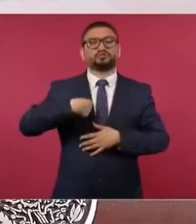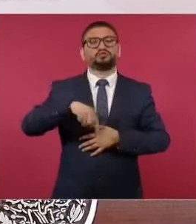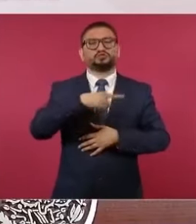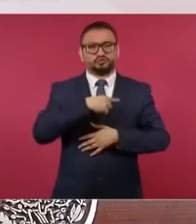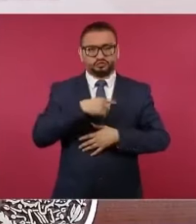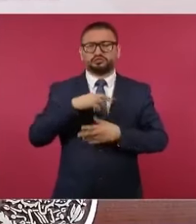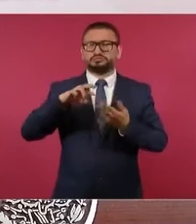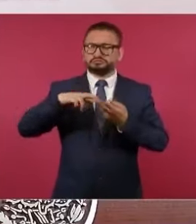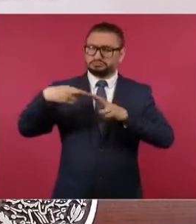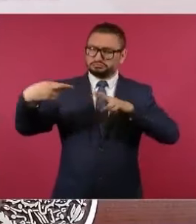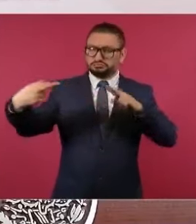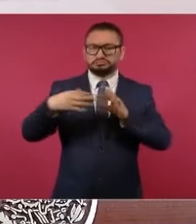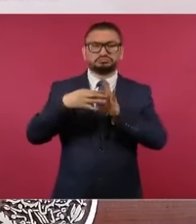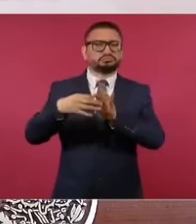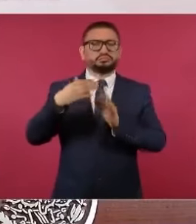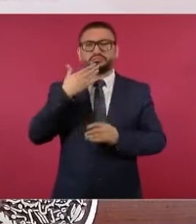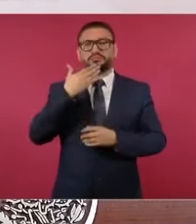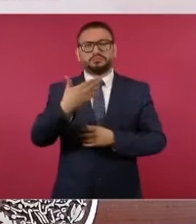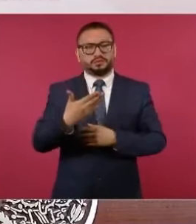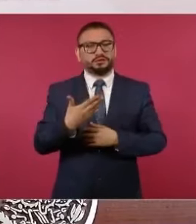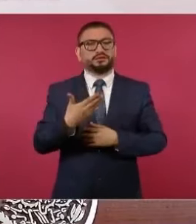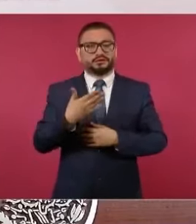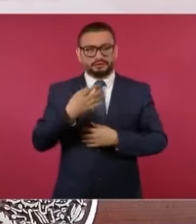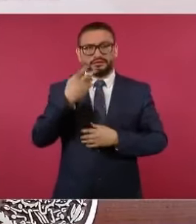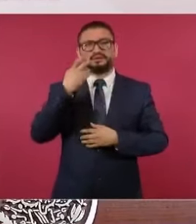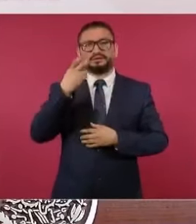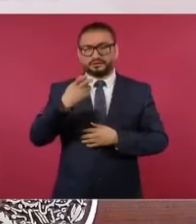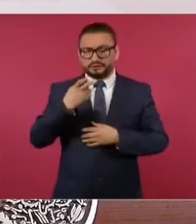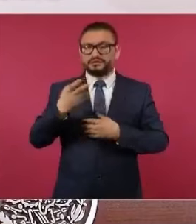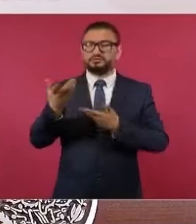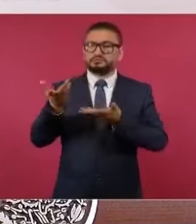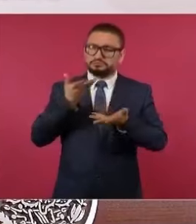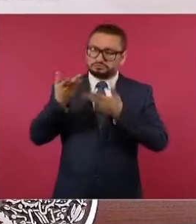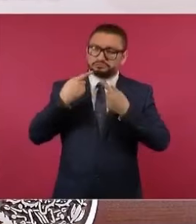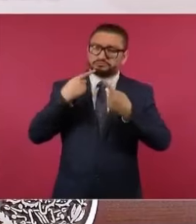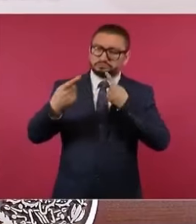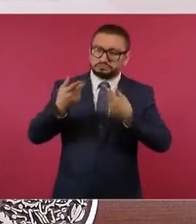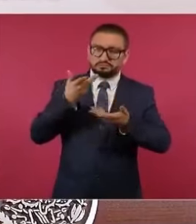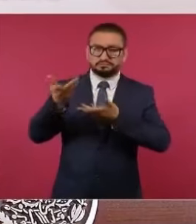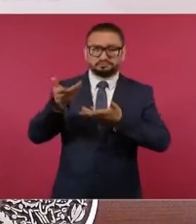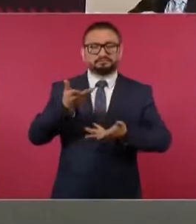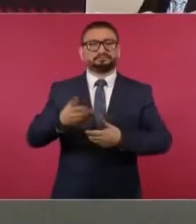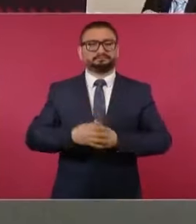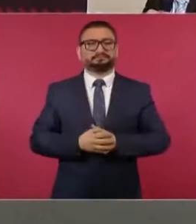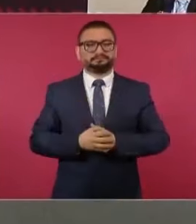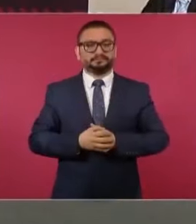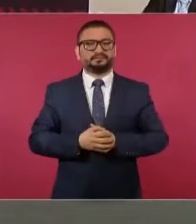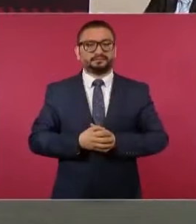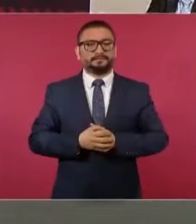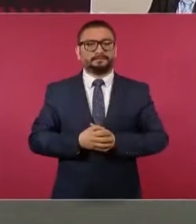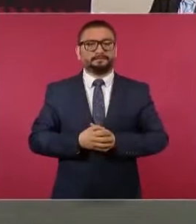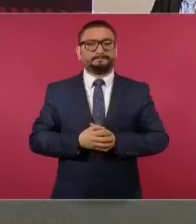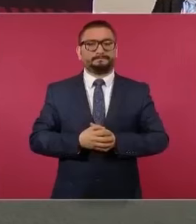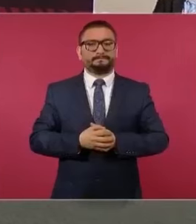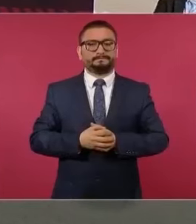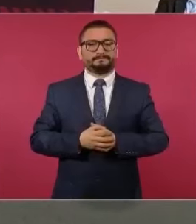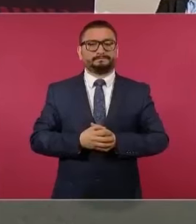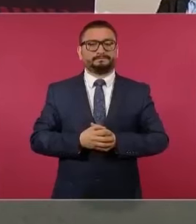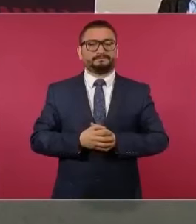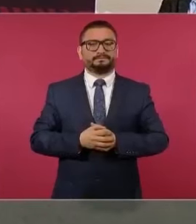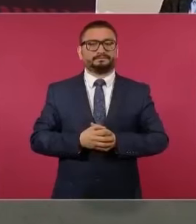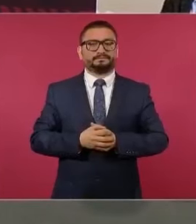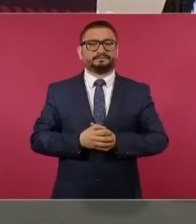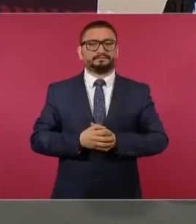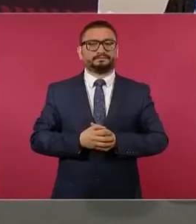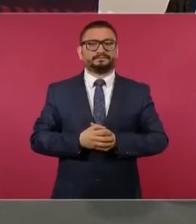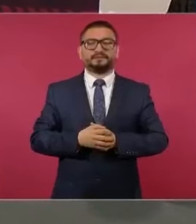importación de nuestro apreciado aguacate adamente se mantienen buenas relaciones con nuestro país vecino a pesar